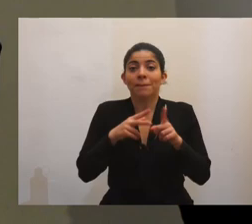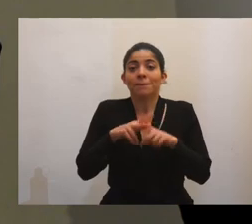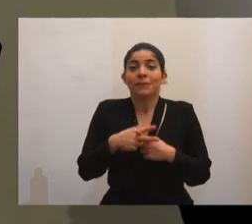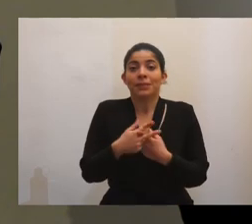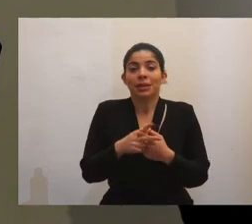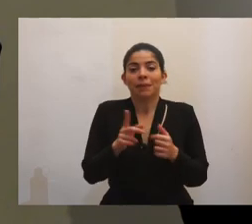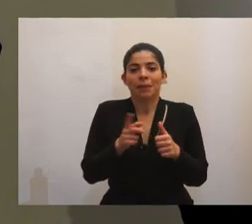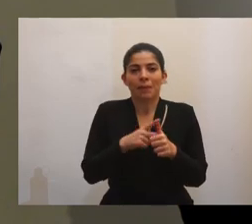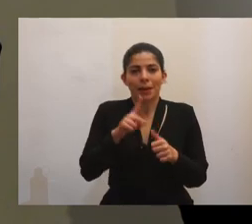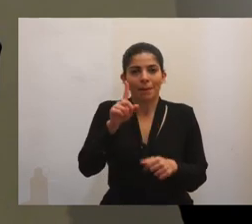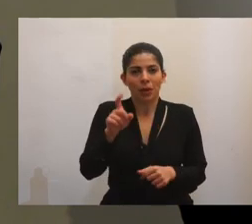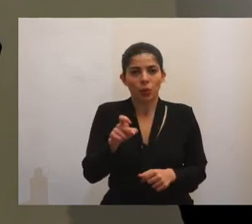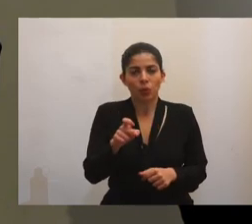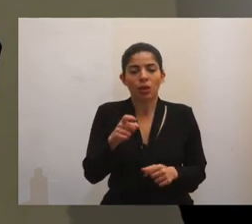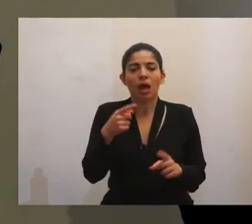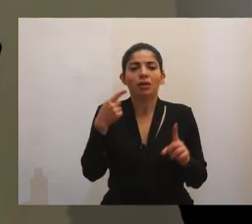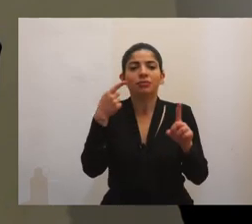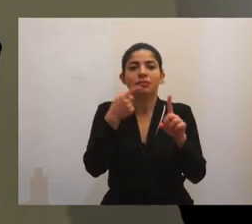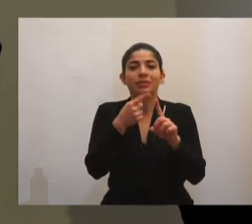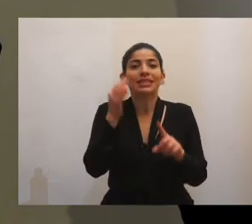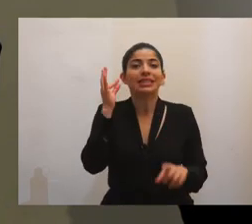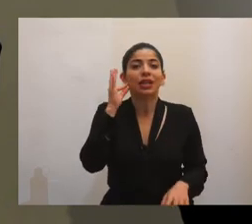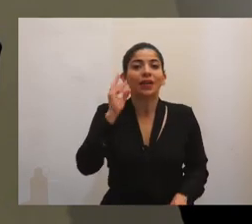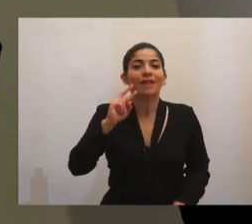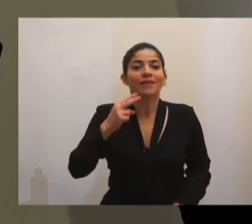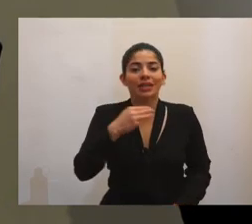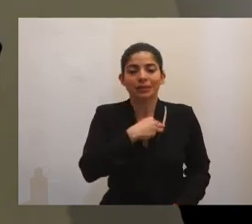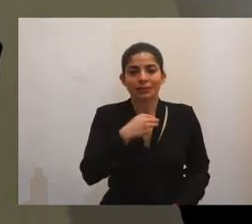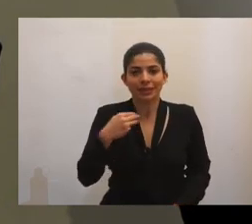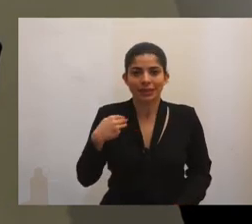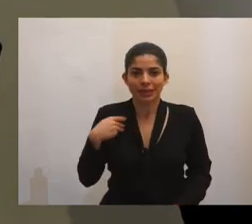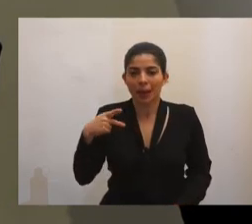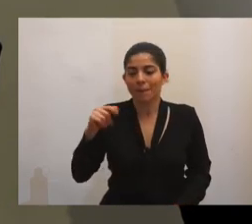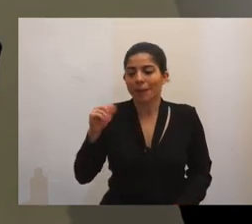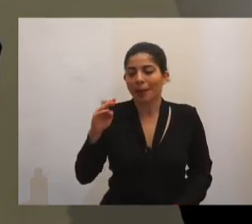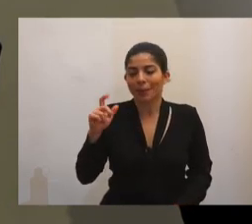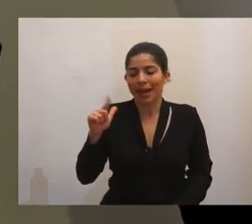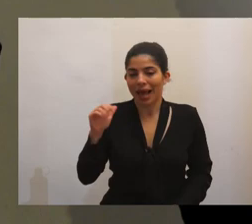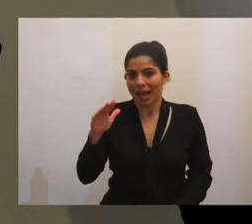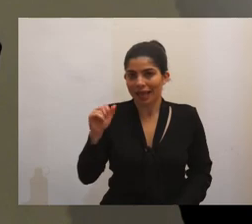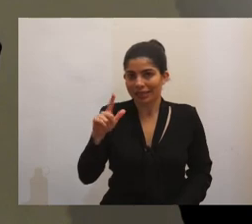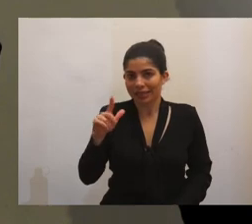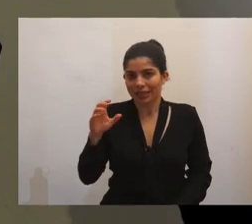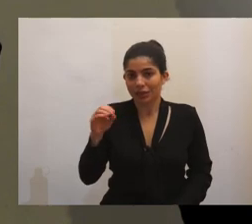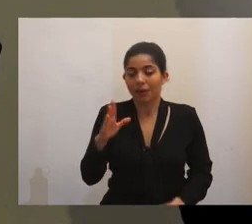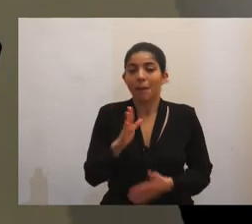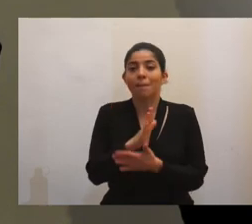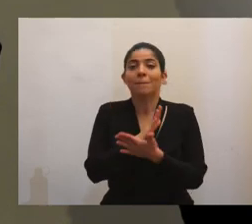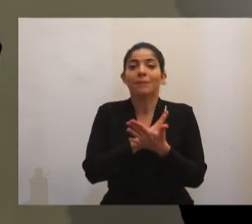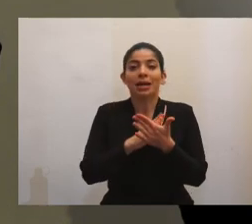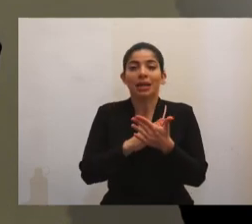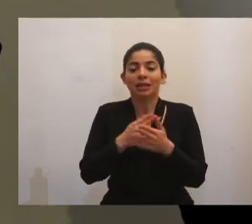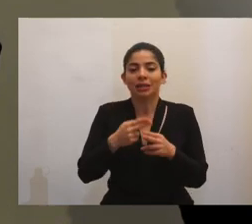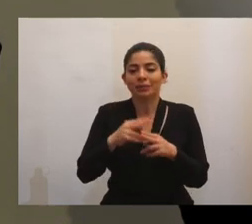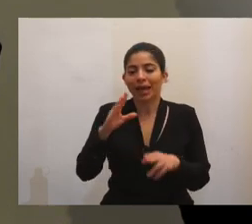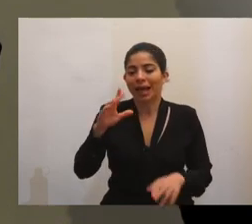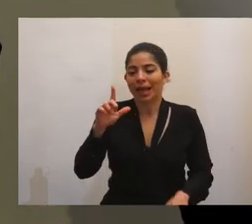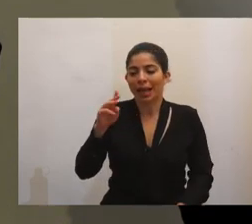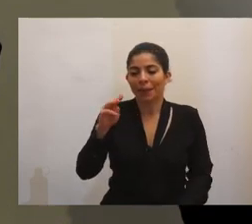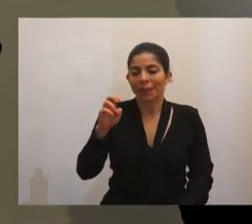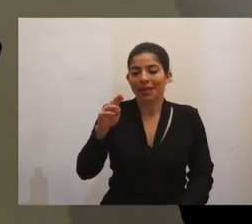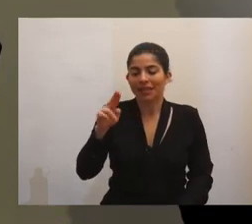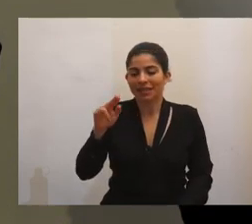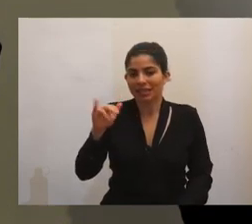una primera consulta dirigida a la señora viceministra, doña Pamela Castillo, por parte de Clemencia Echeverría